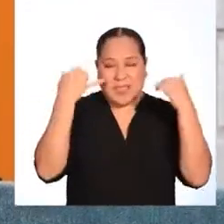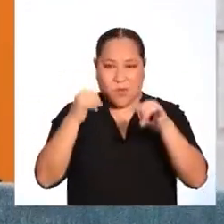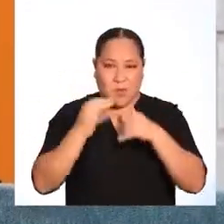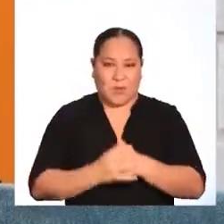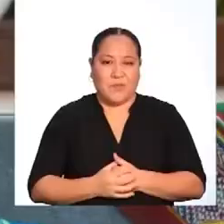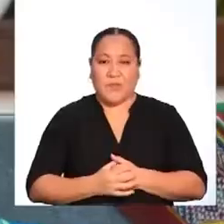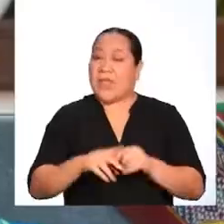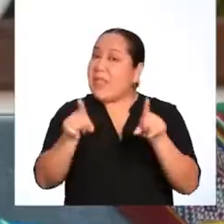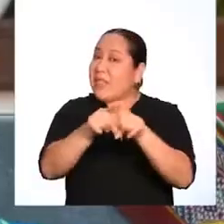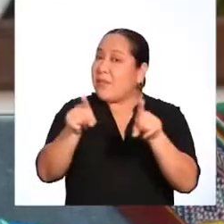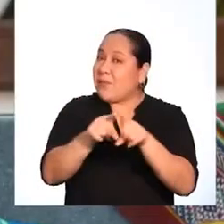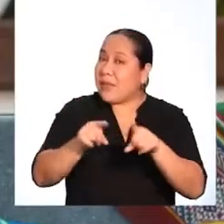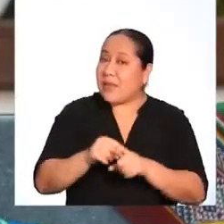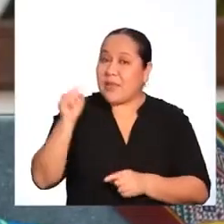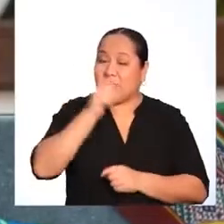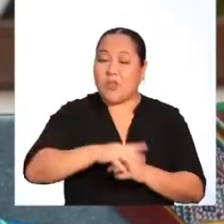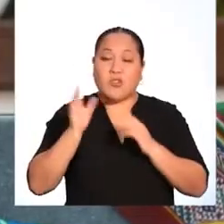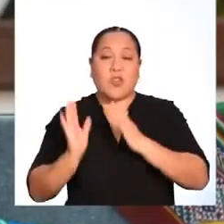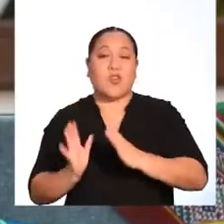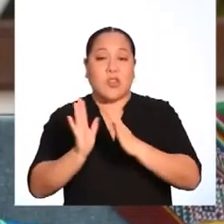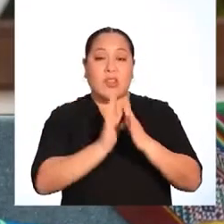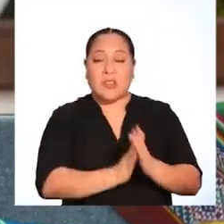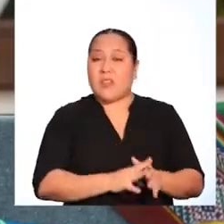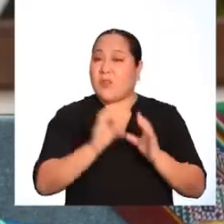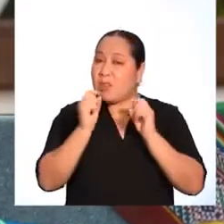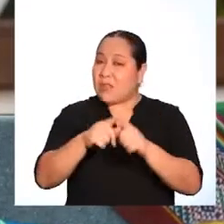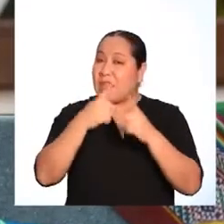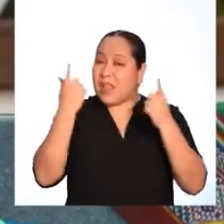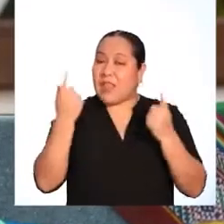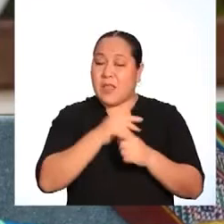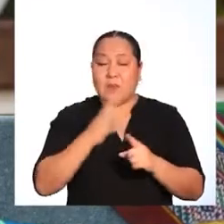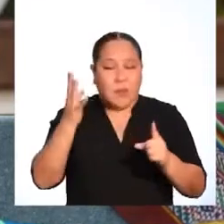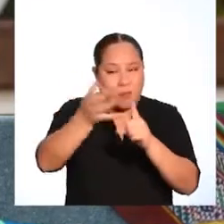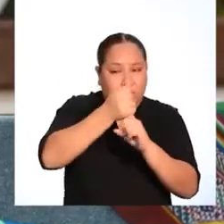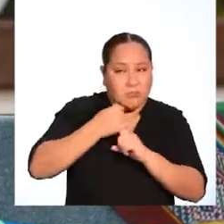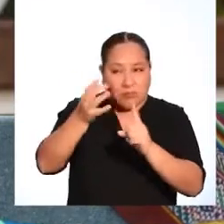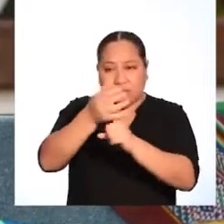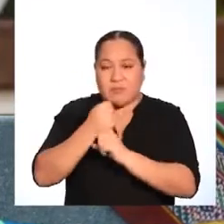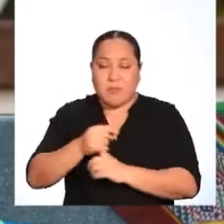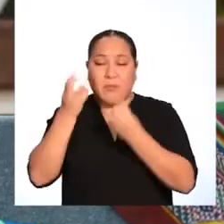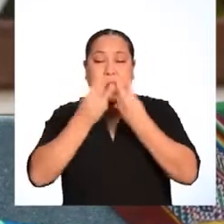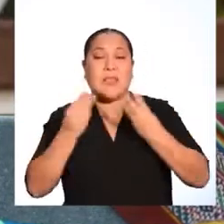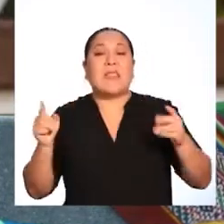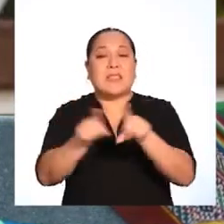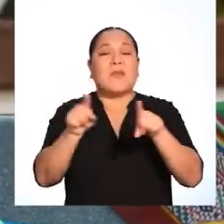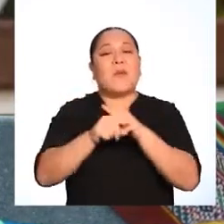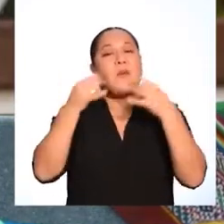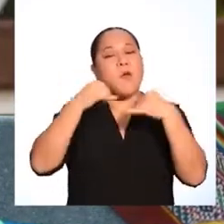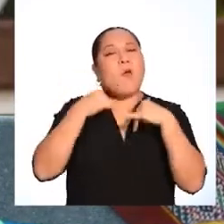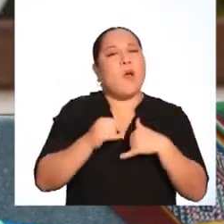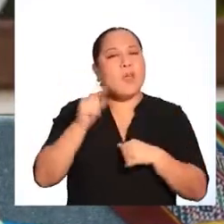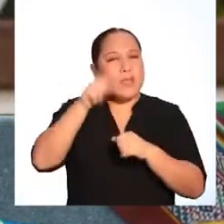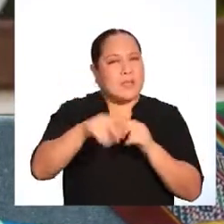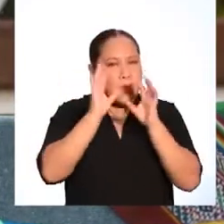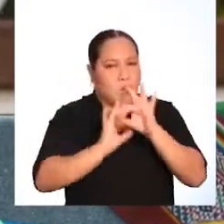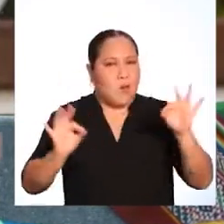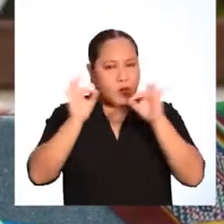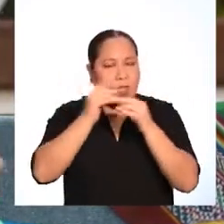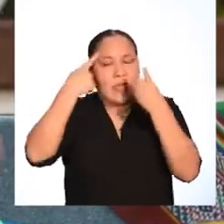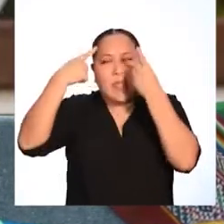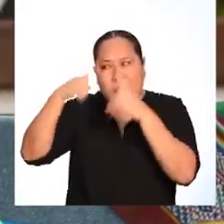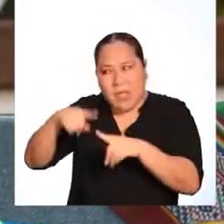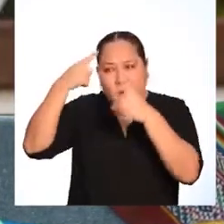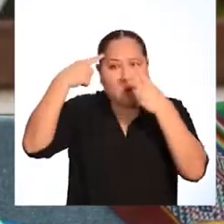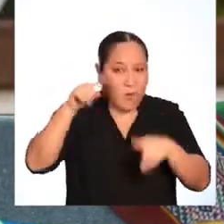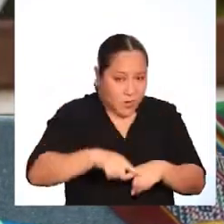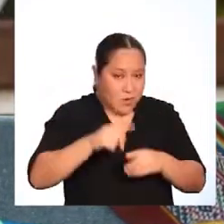realizar el juego además nos organizamos tanto para conseguir los materiales como para jugar lo que importante